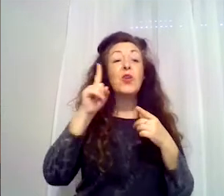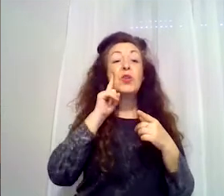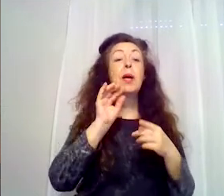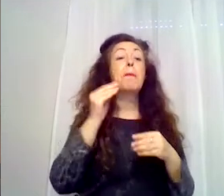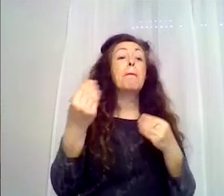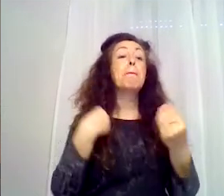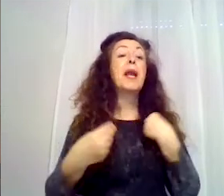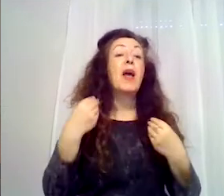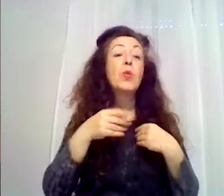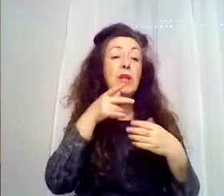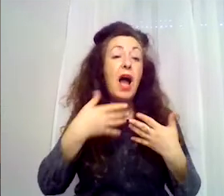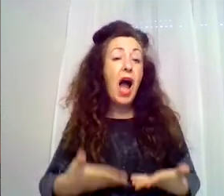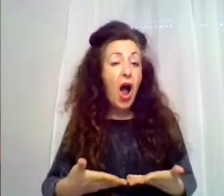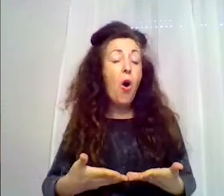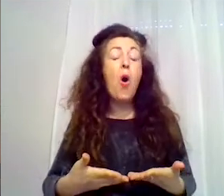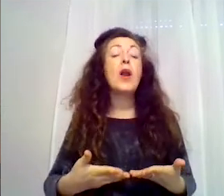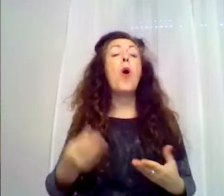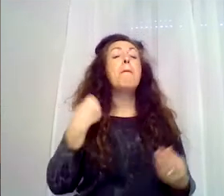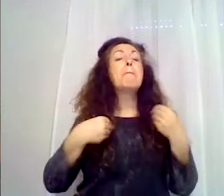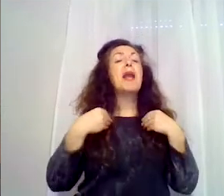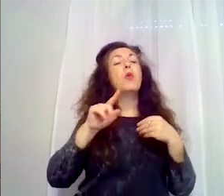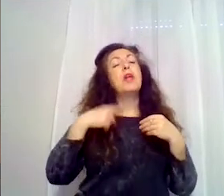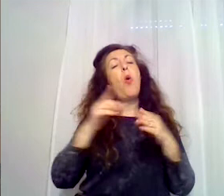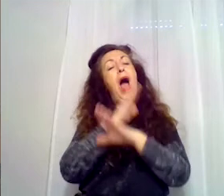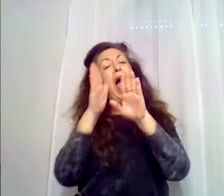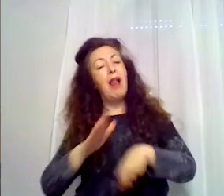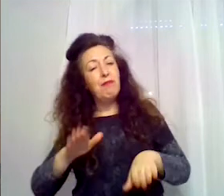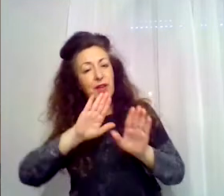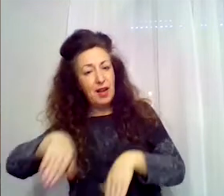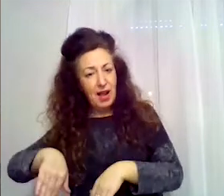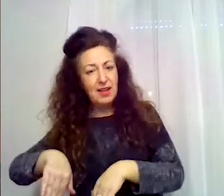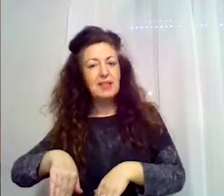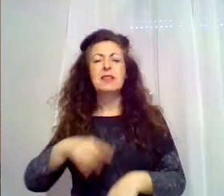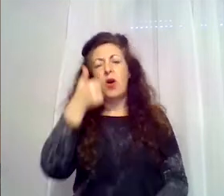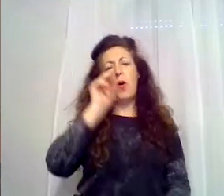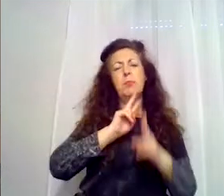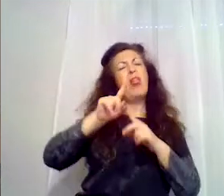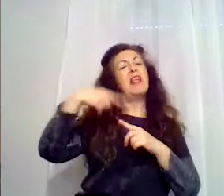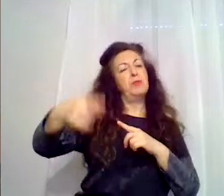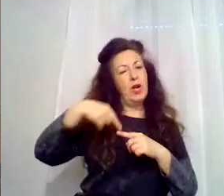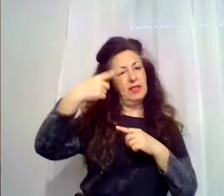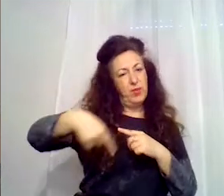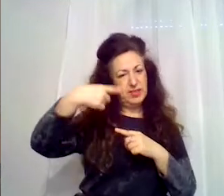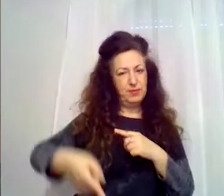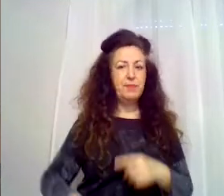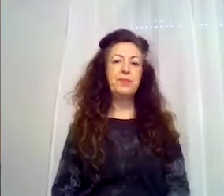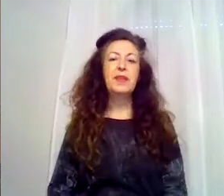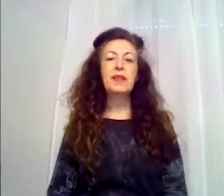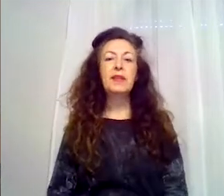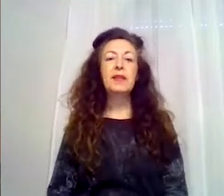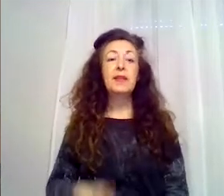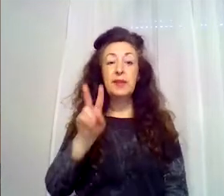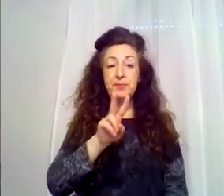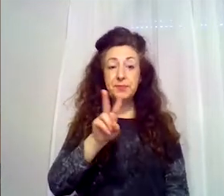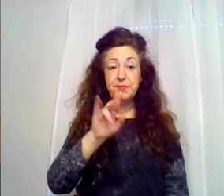que realmente pues, Christopher Marlowe no murió en ese año 1593, no sabemos cuándo murió, pero es una